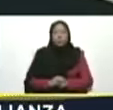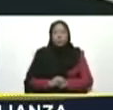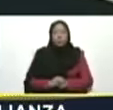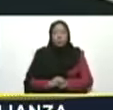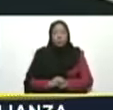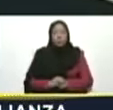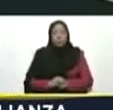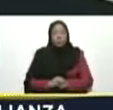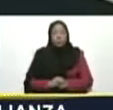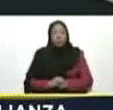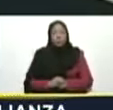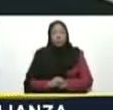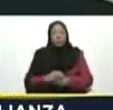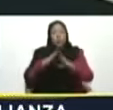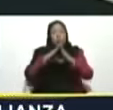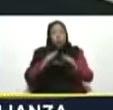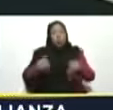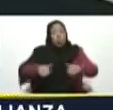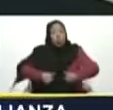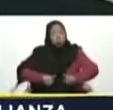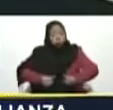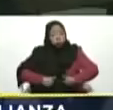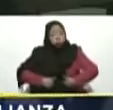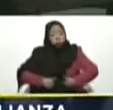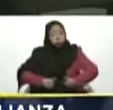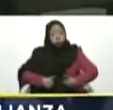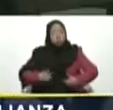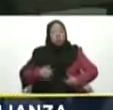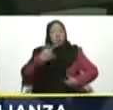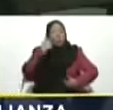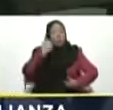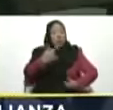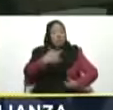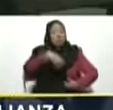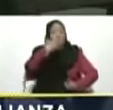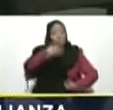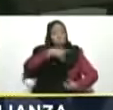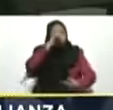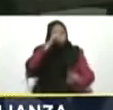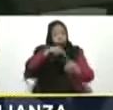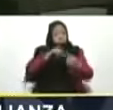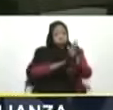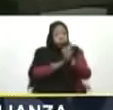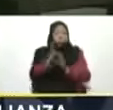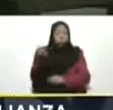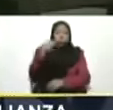Y de todos los esfuerzos se van viendo los frutos ya.